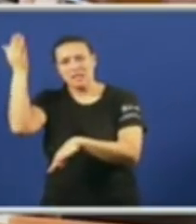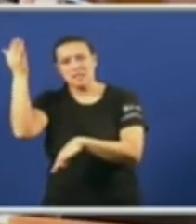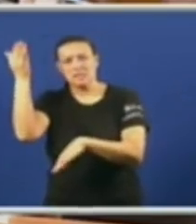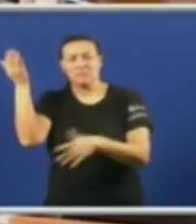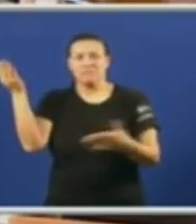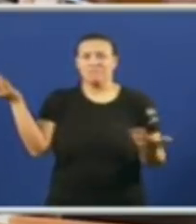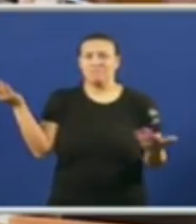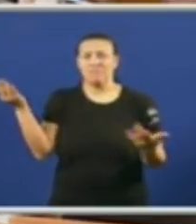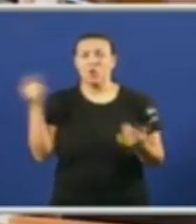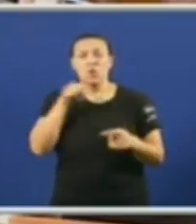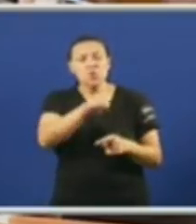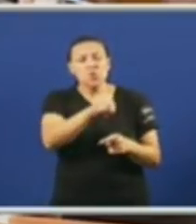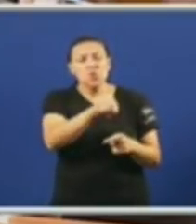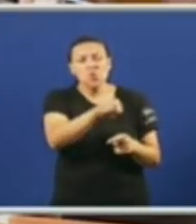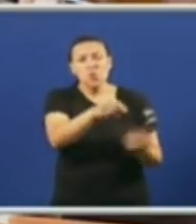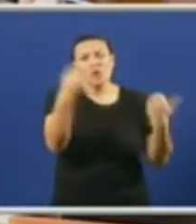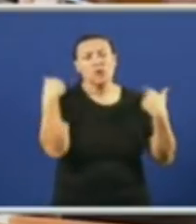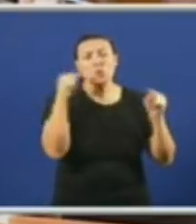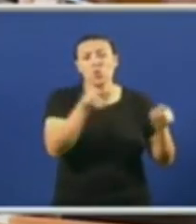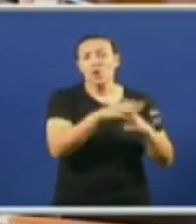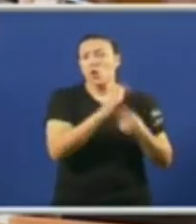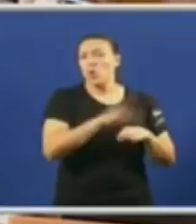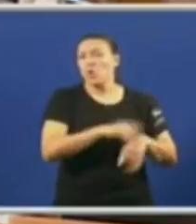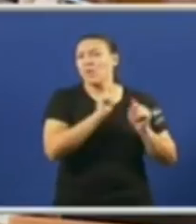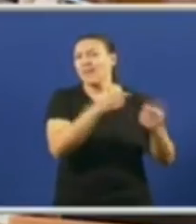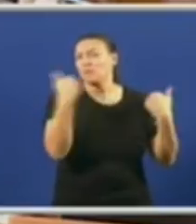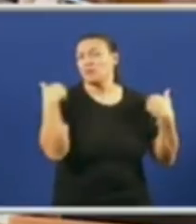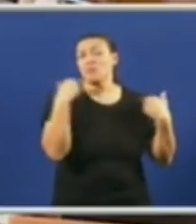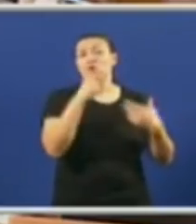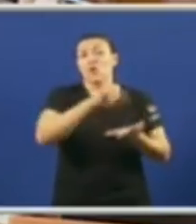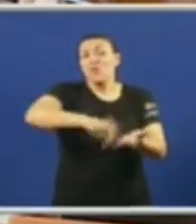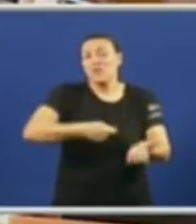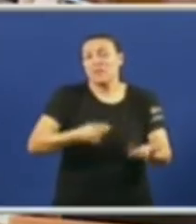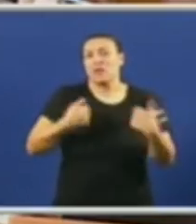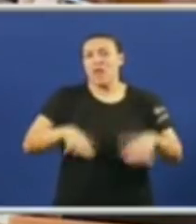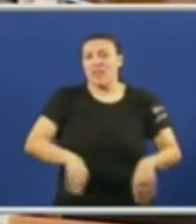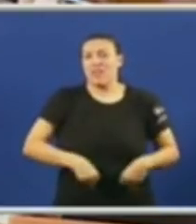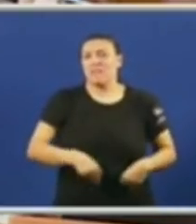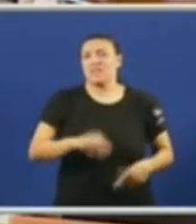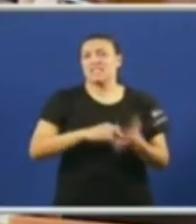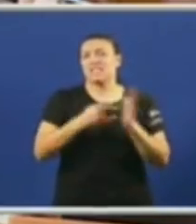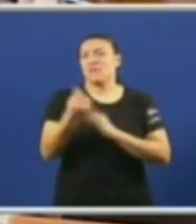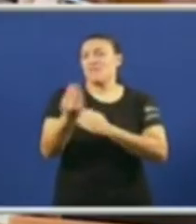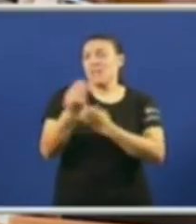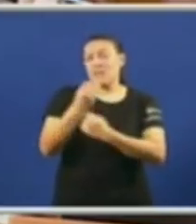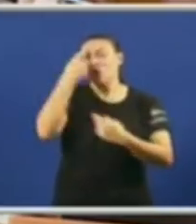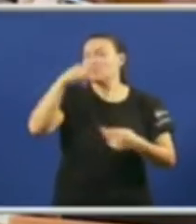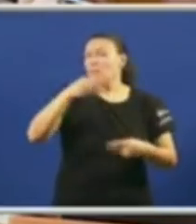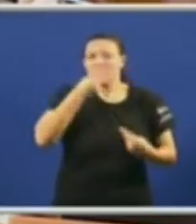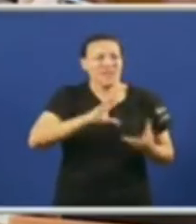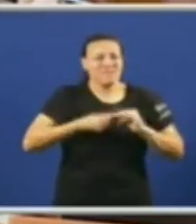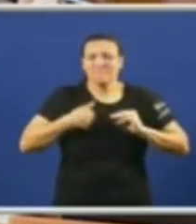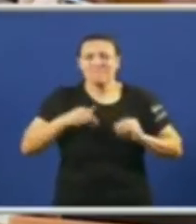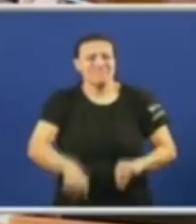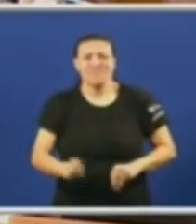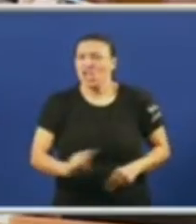é responsable desta situación porque asinou un sistema de financiamento sabendo que era perxudicial para o noso